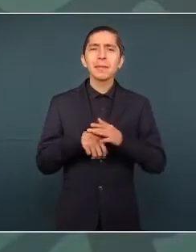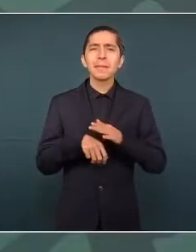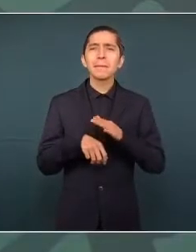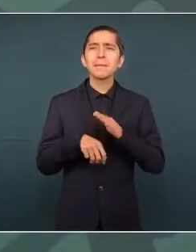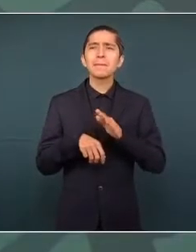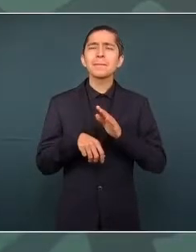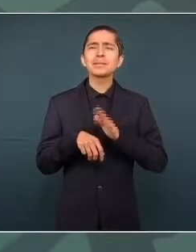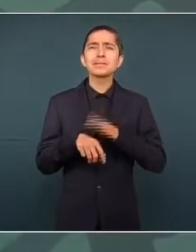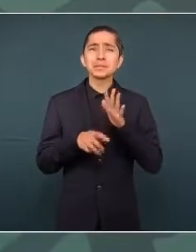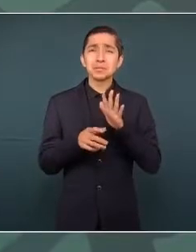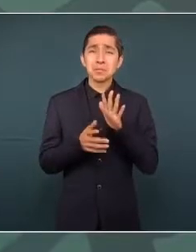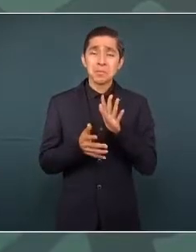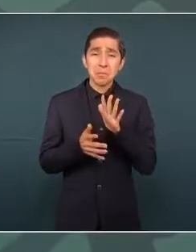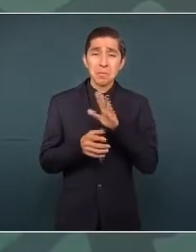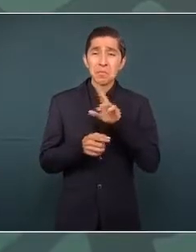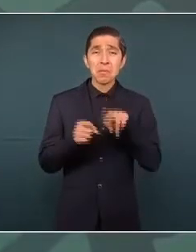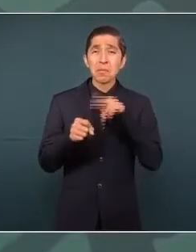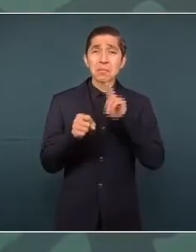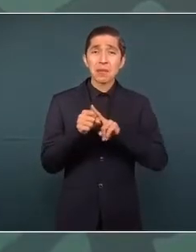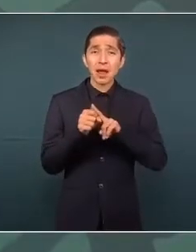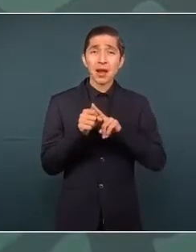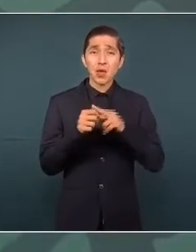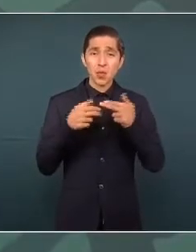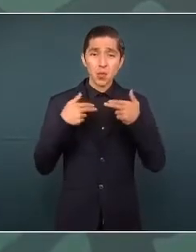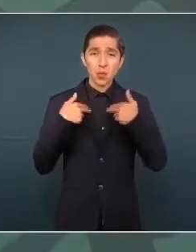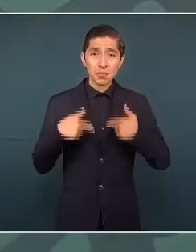sublime de un ser humano